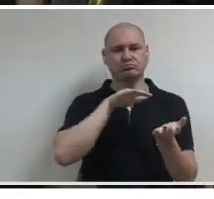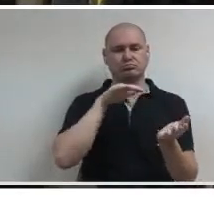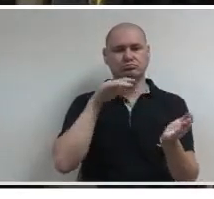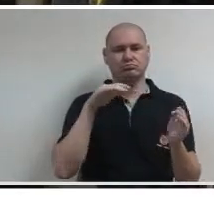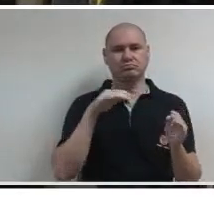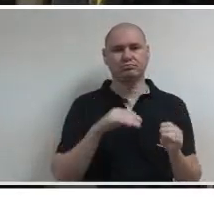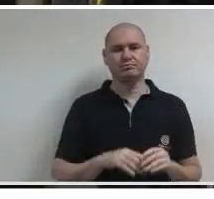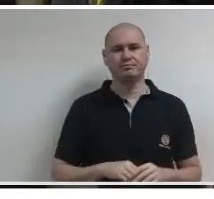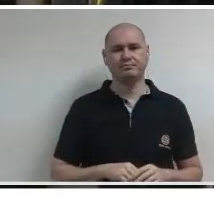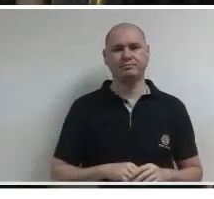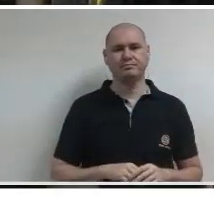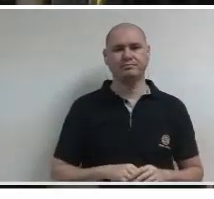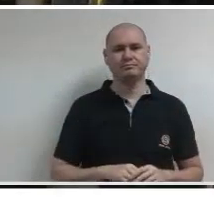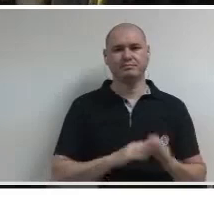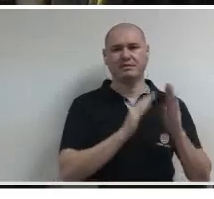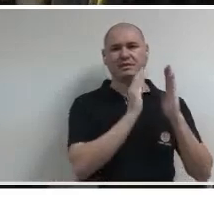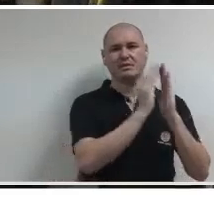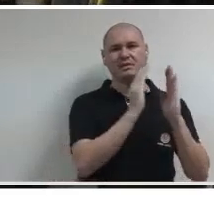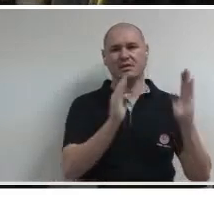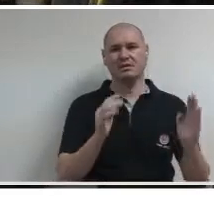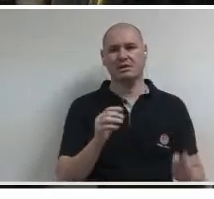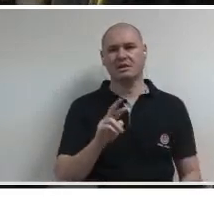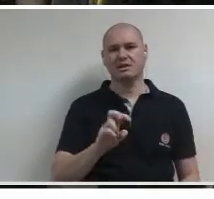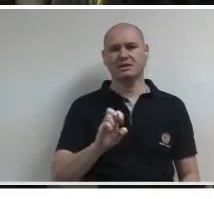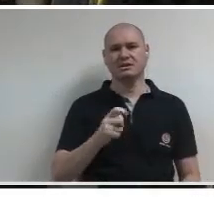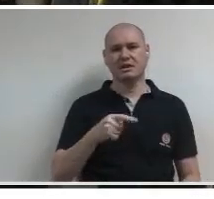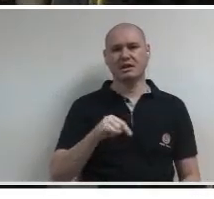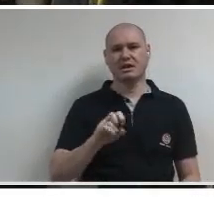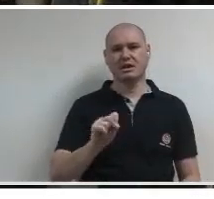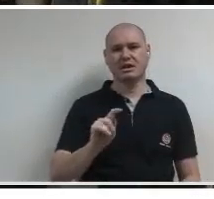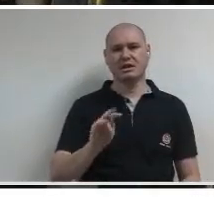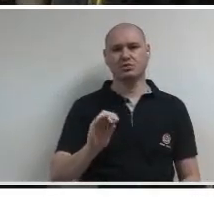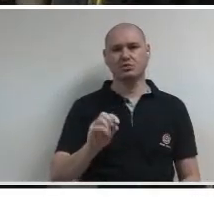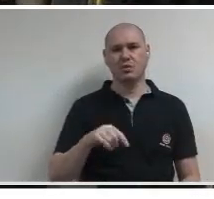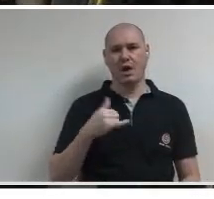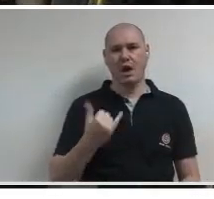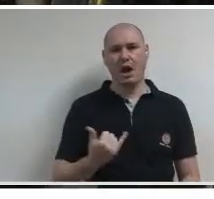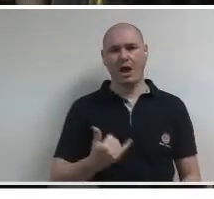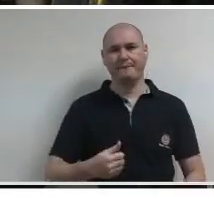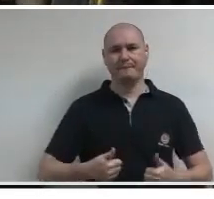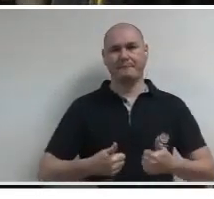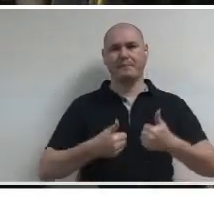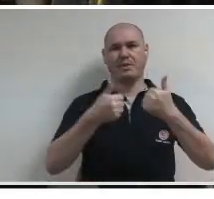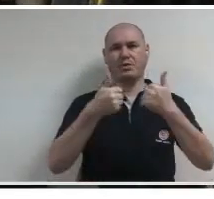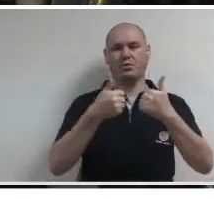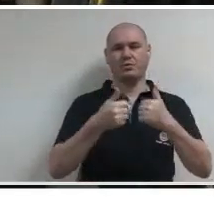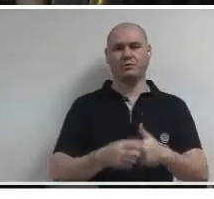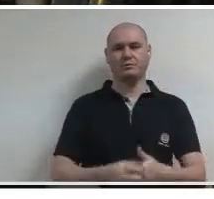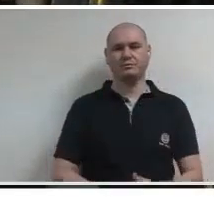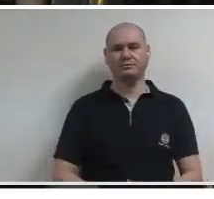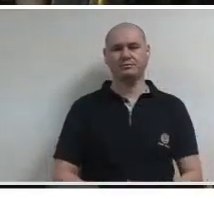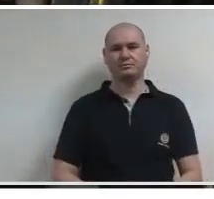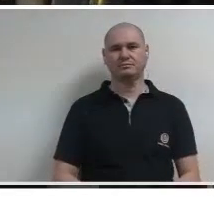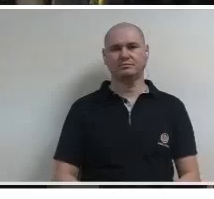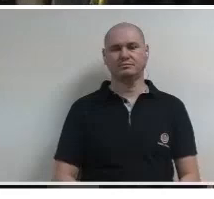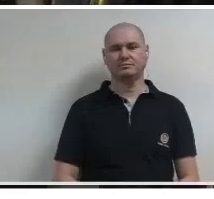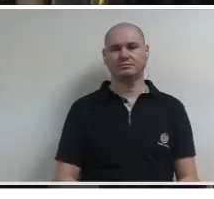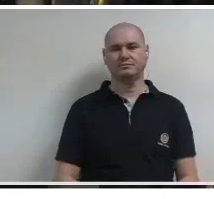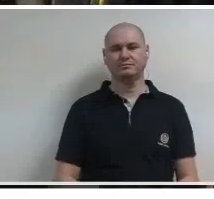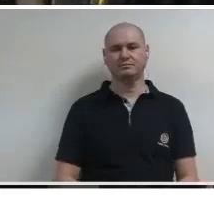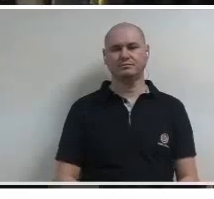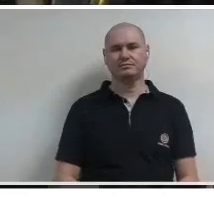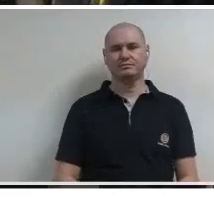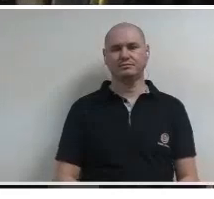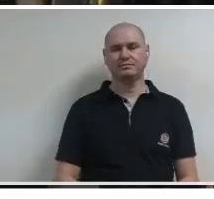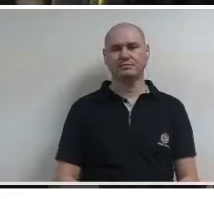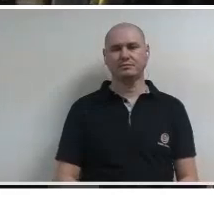registro fuera de Jaeva ministro Frente ministro responsable área de registro de Jaeva oñe mejora